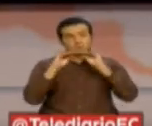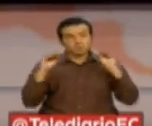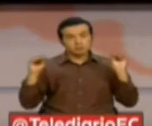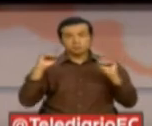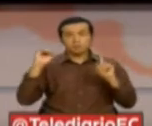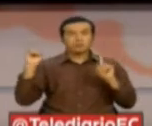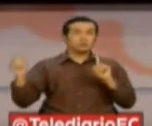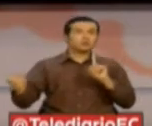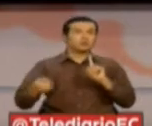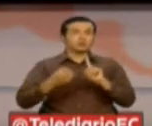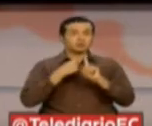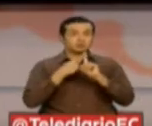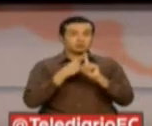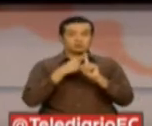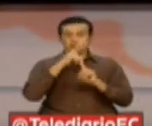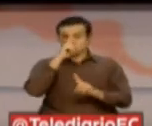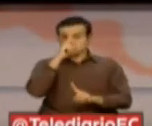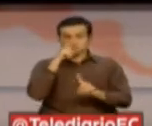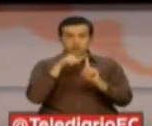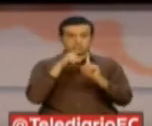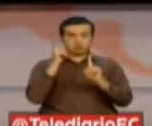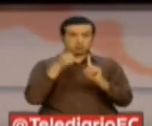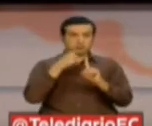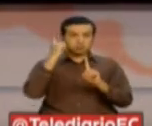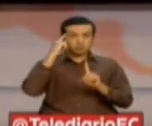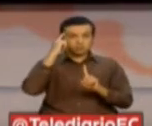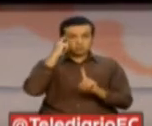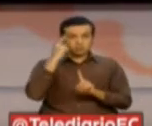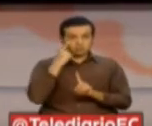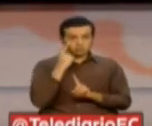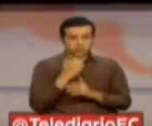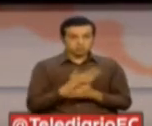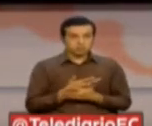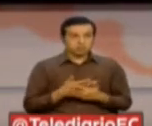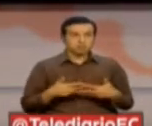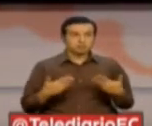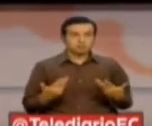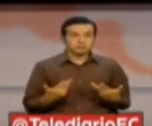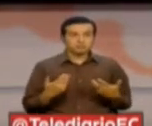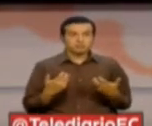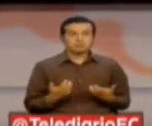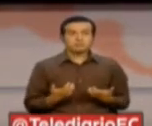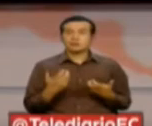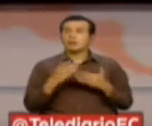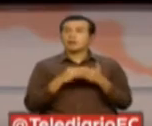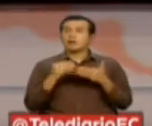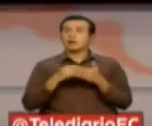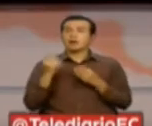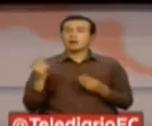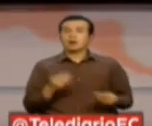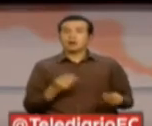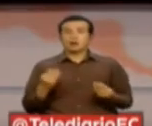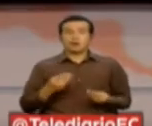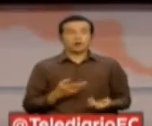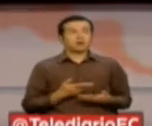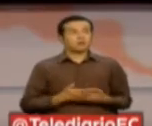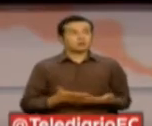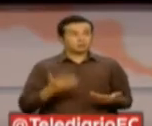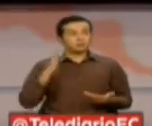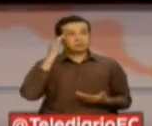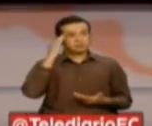priorizando el objetivo del estado de querer ingresar las divisas el cual lo compartimos la